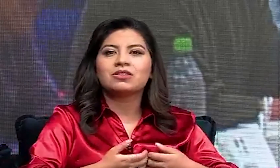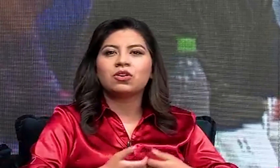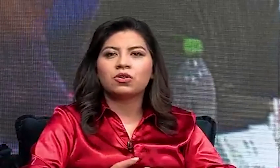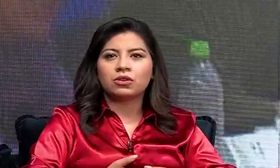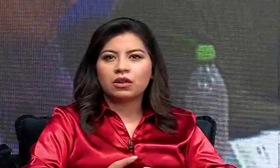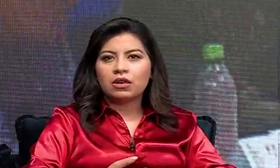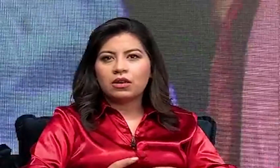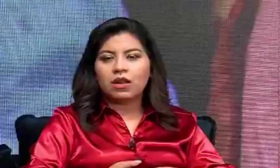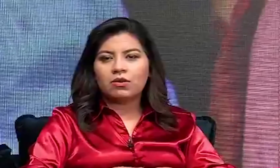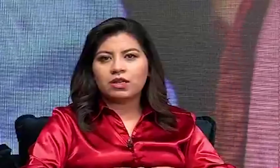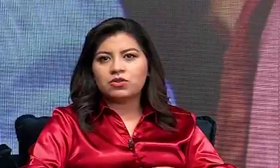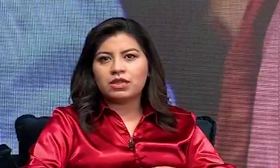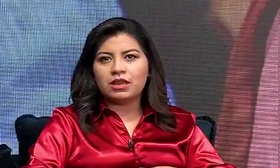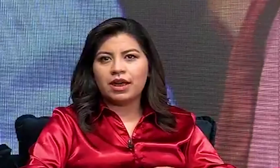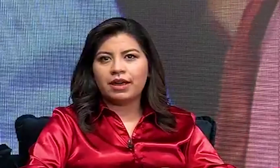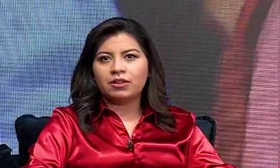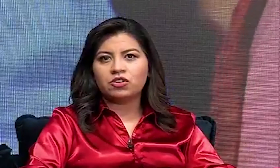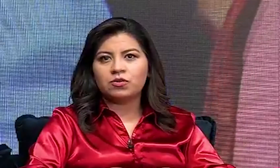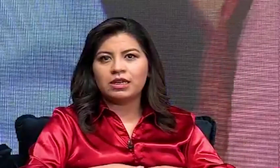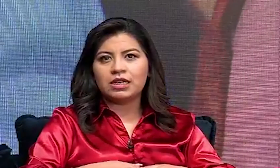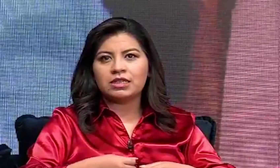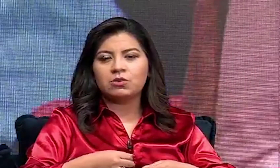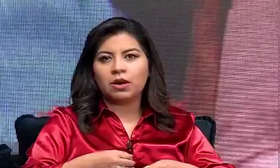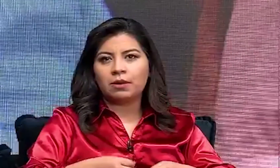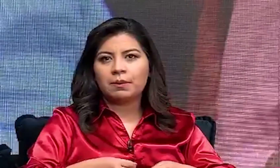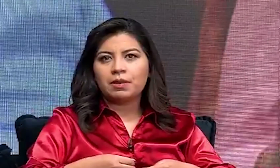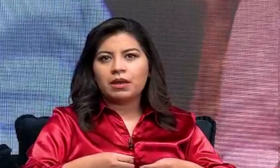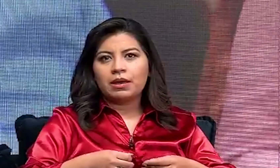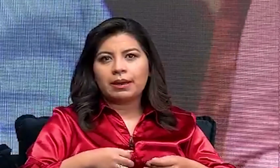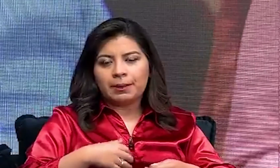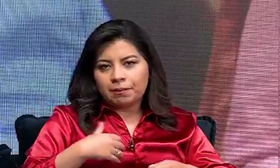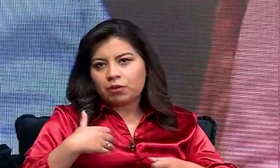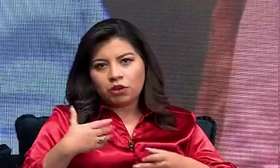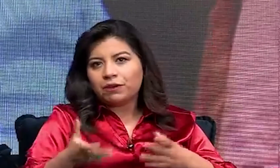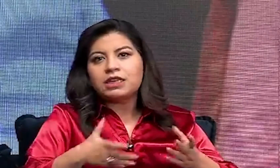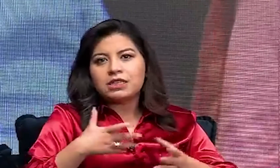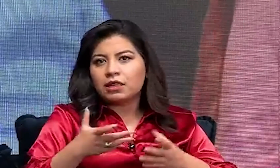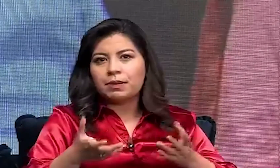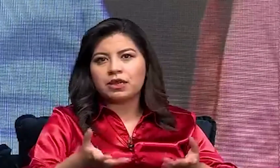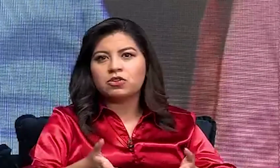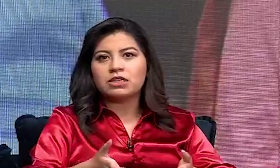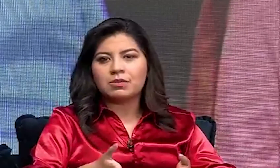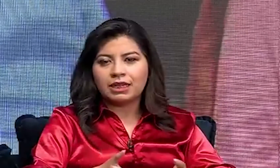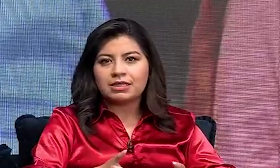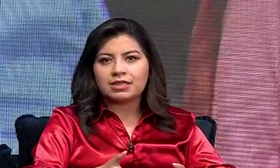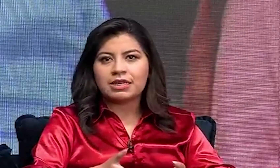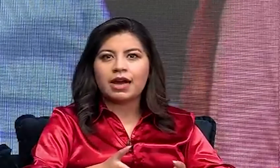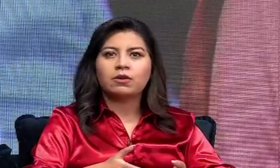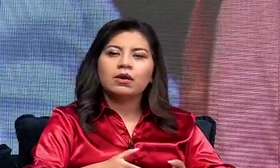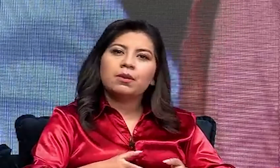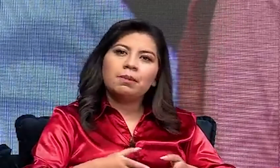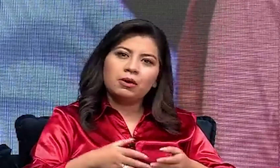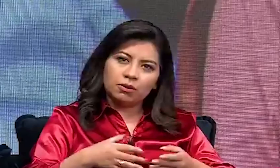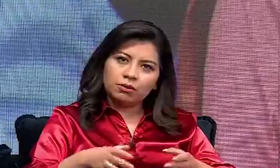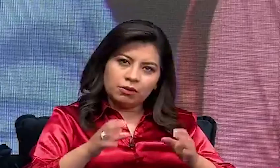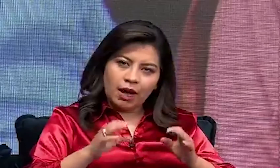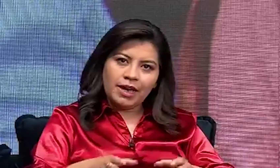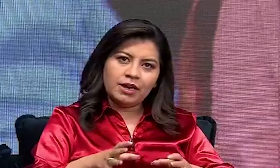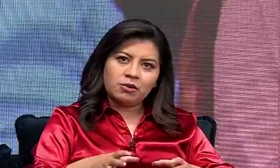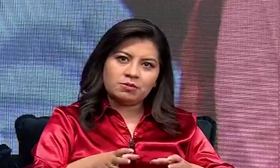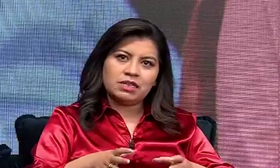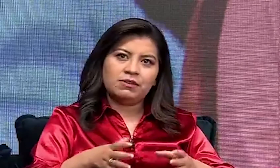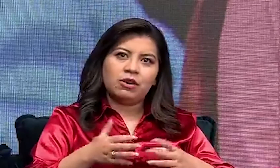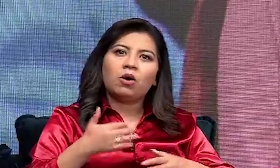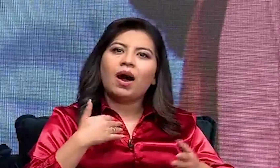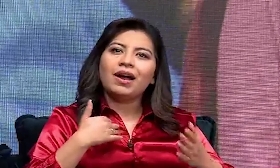de reedición de lo que sucedía en 2019, con diferentes interpretaciones y matices, claro, pero